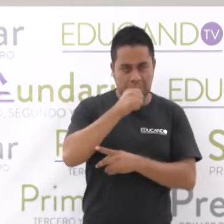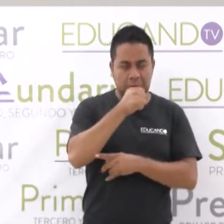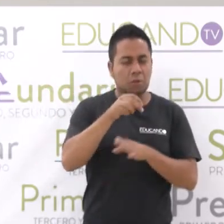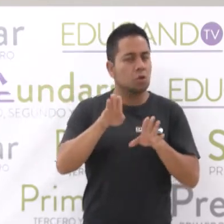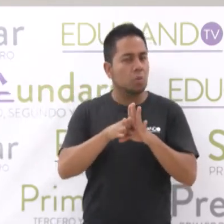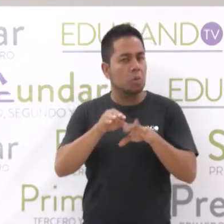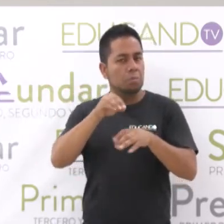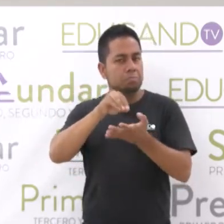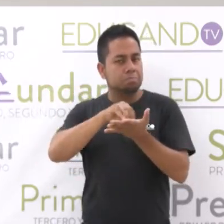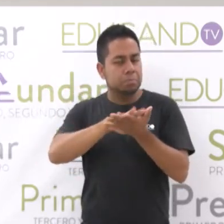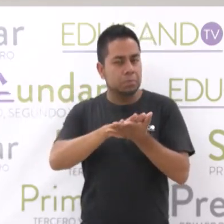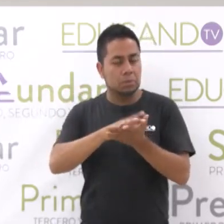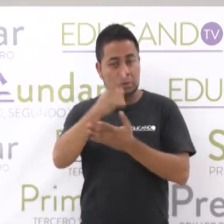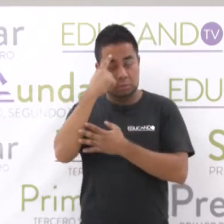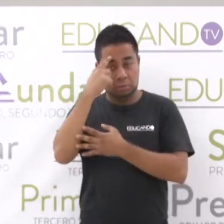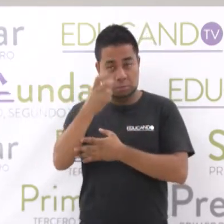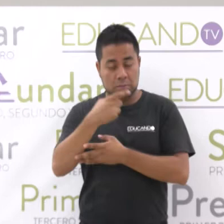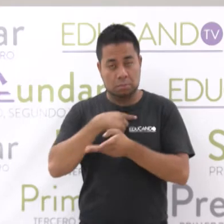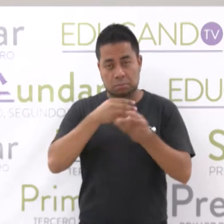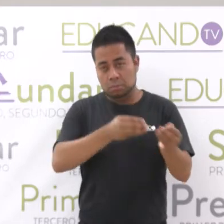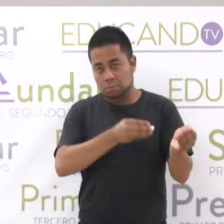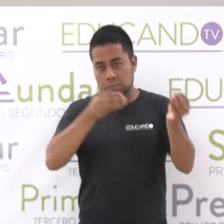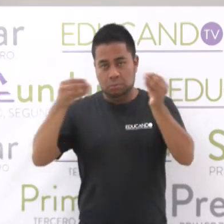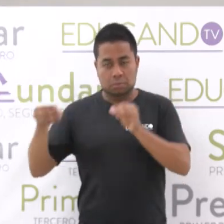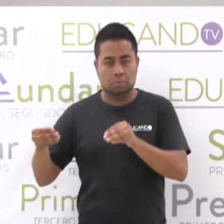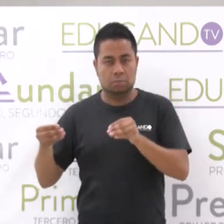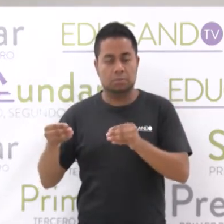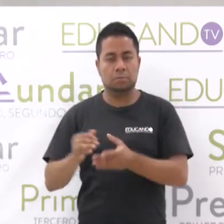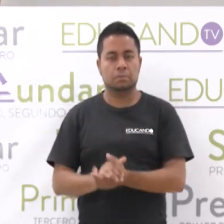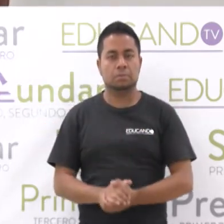cual entonces les traje